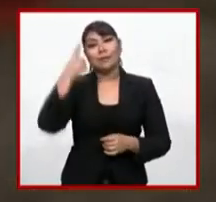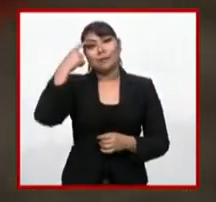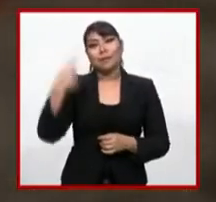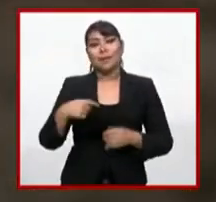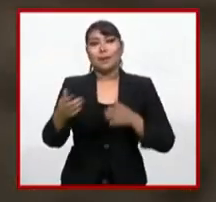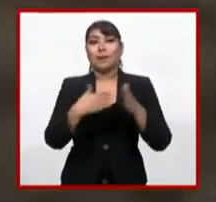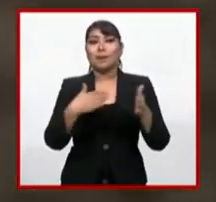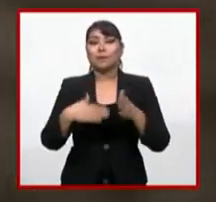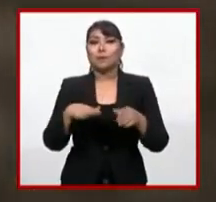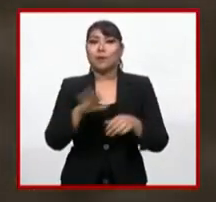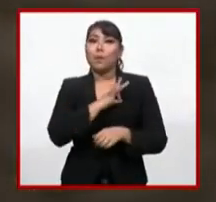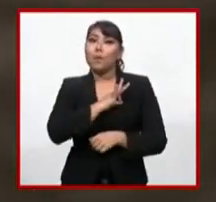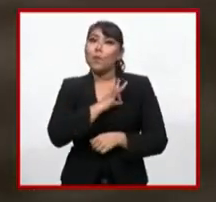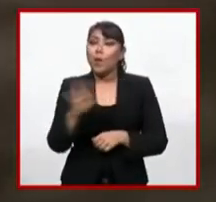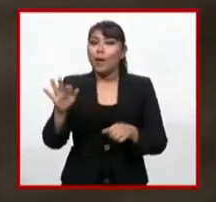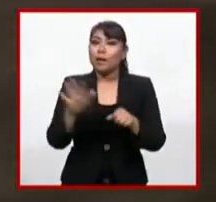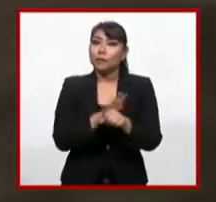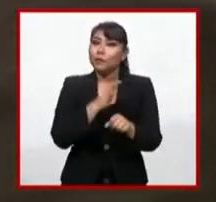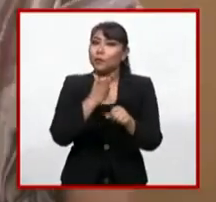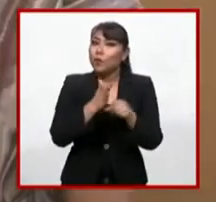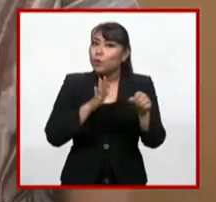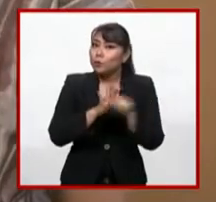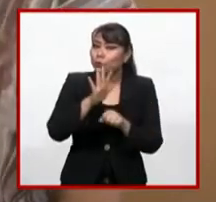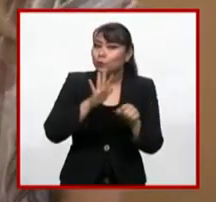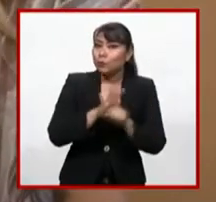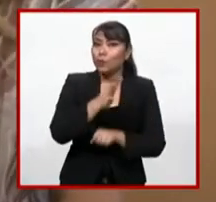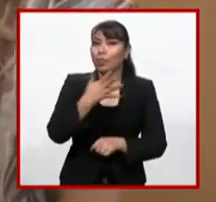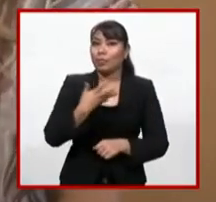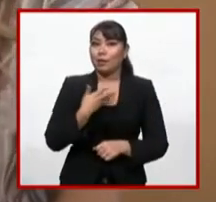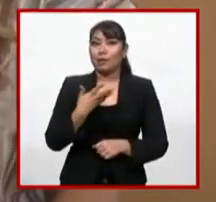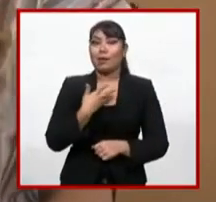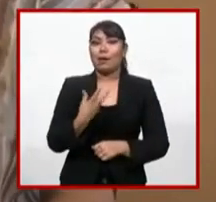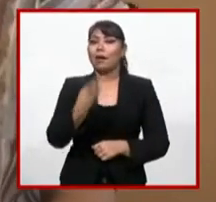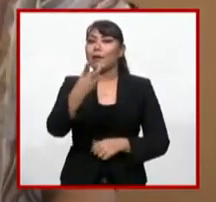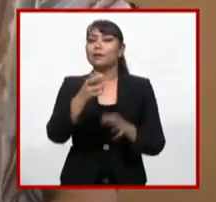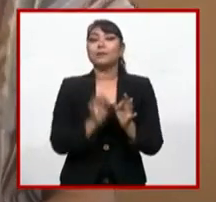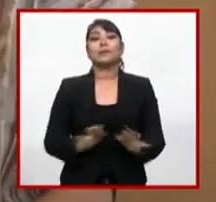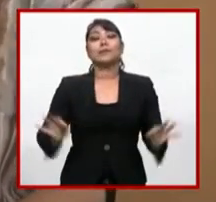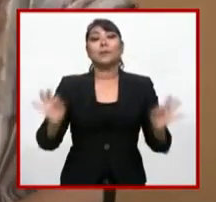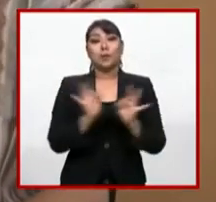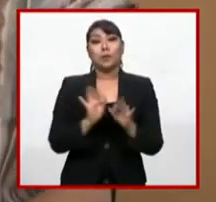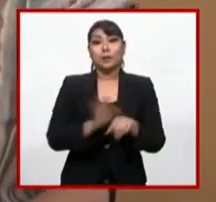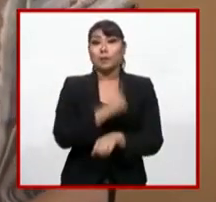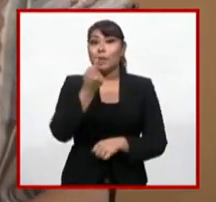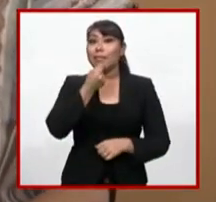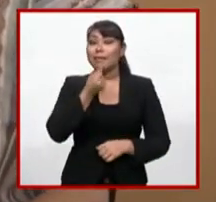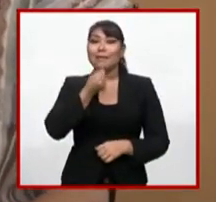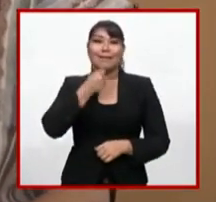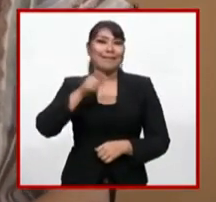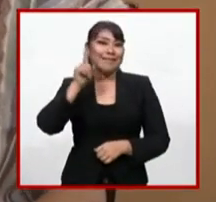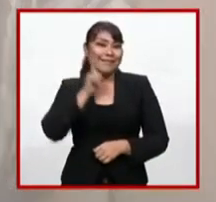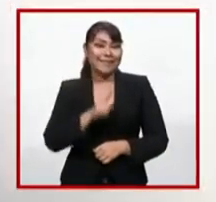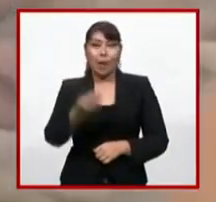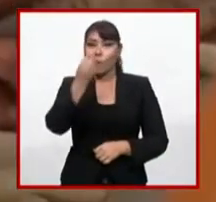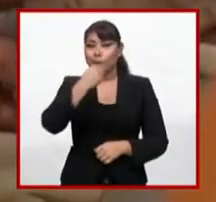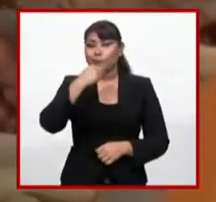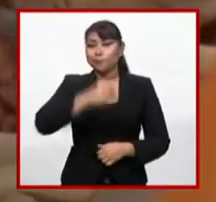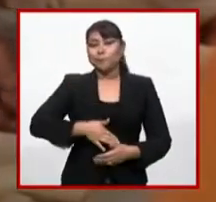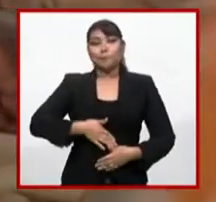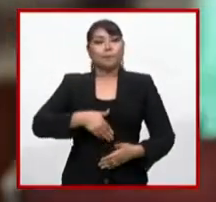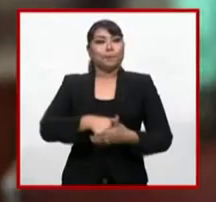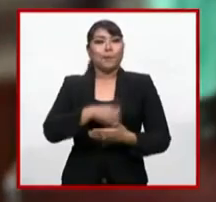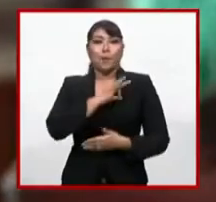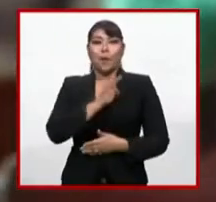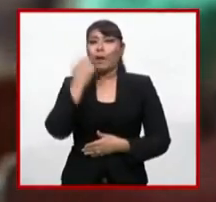cocinas sean totalmente autosustentables. Esto es importante porque las niñas y niños bien alimentados tienen un mejor